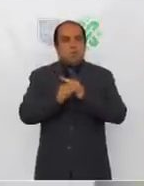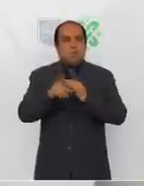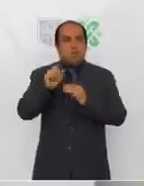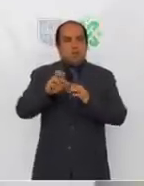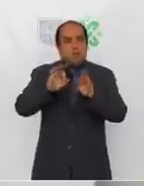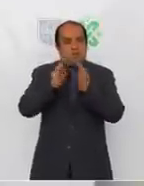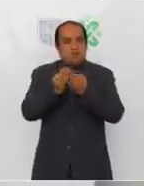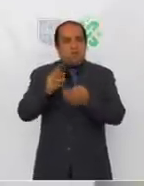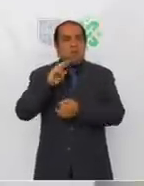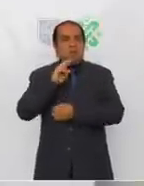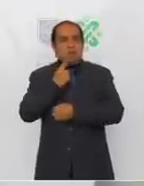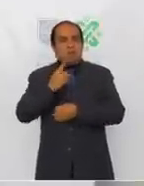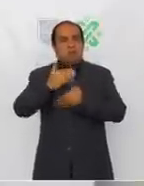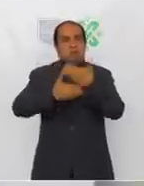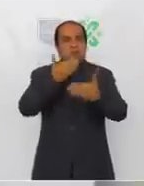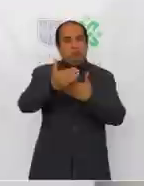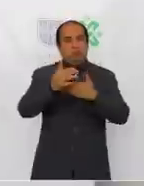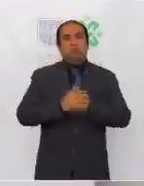procesos.